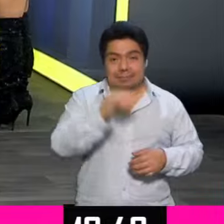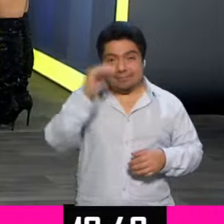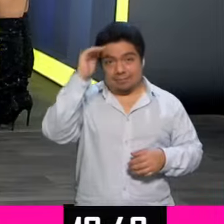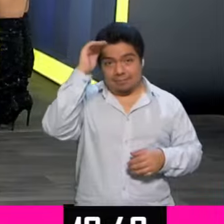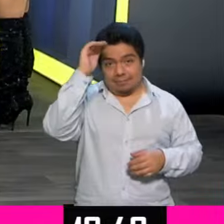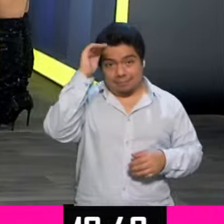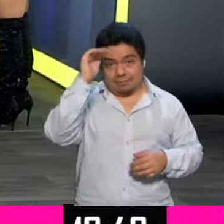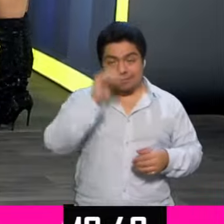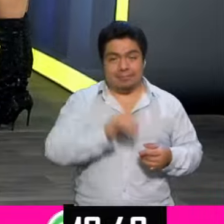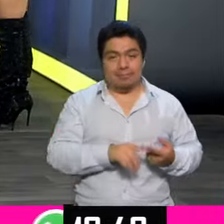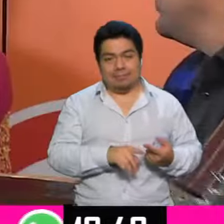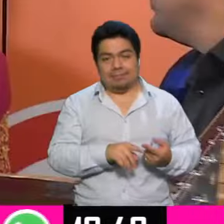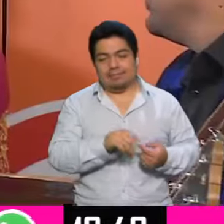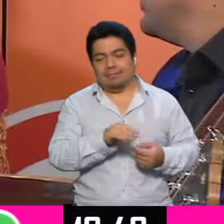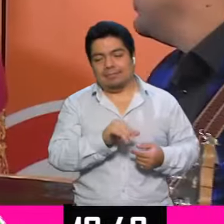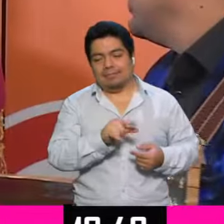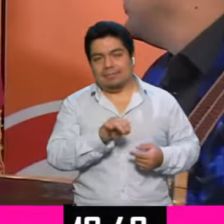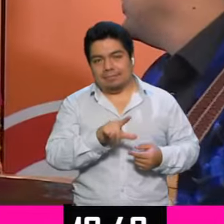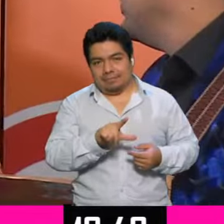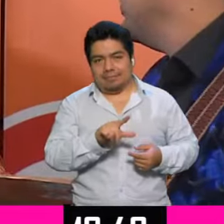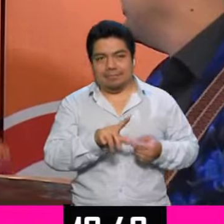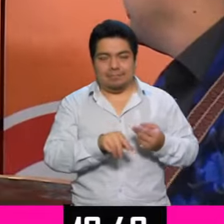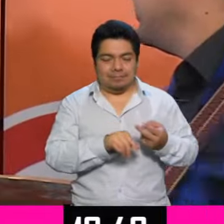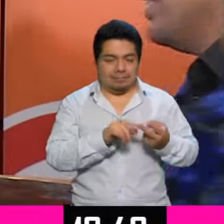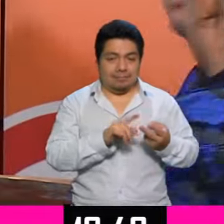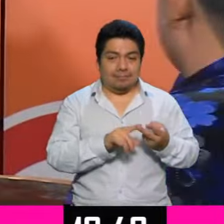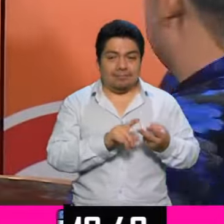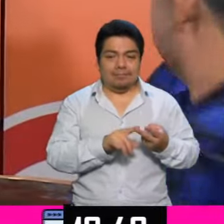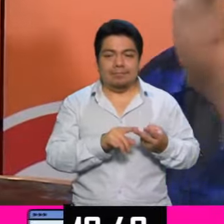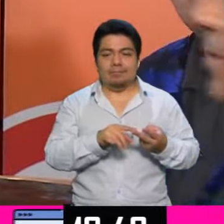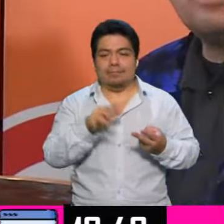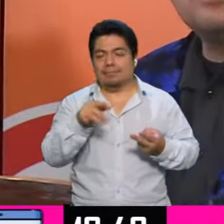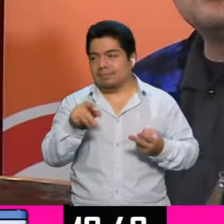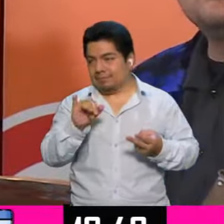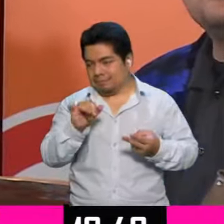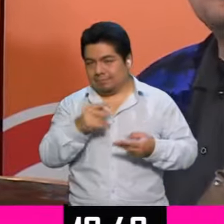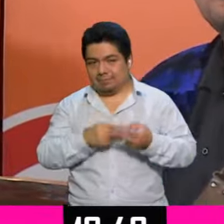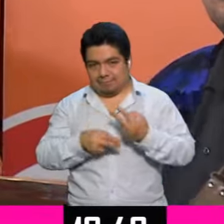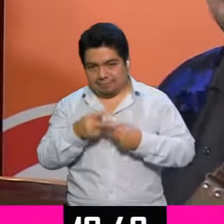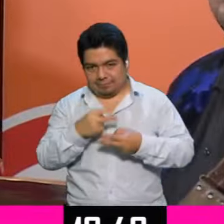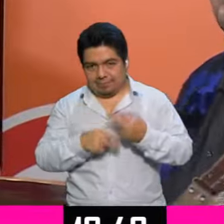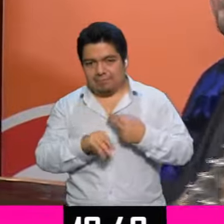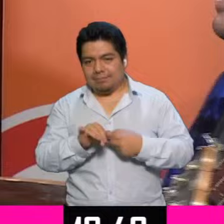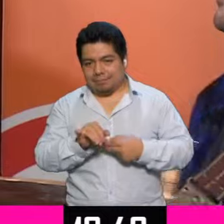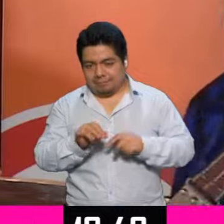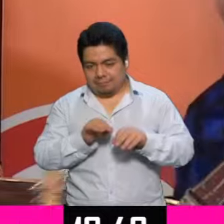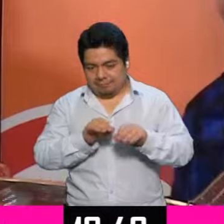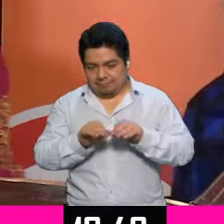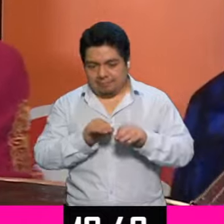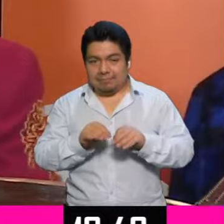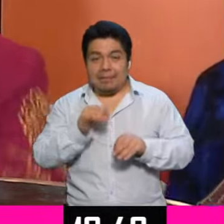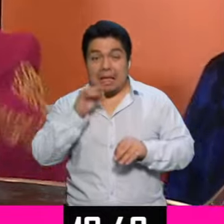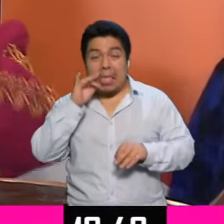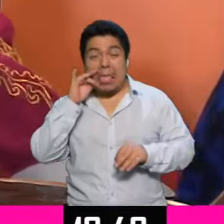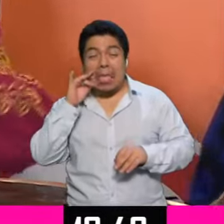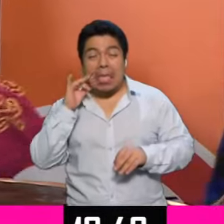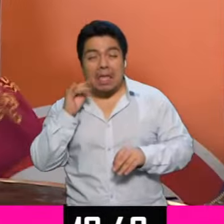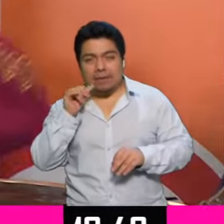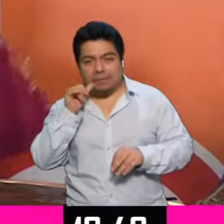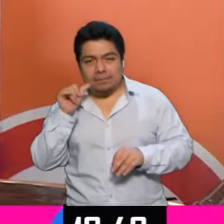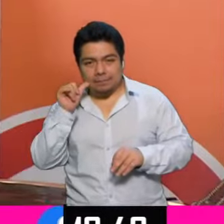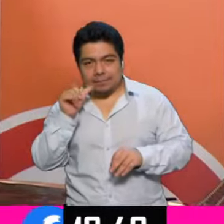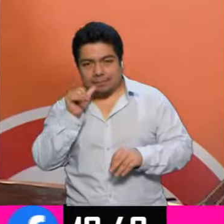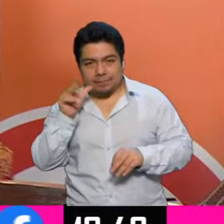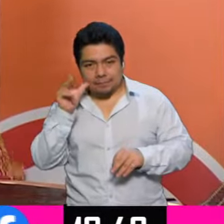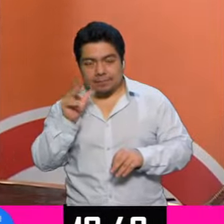del grupo. Miguel Ángel. Miguel Ángel, señora, sí vino a trabajar. Aquí está Miguel Ángel. No se ve. No llegó ayer y antier